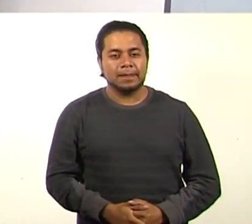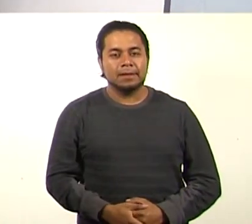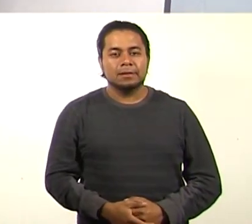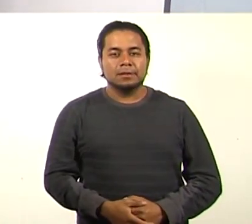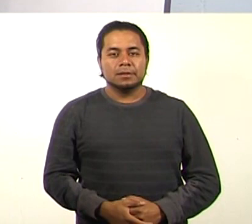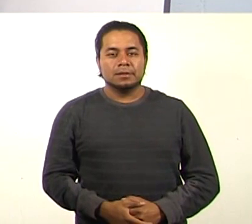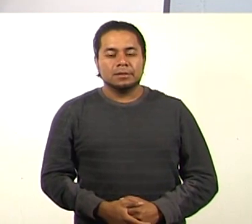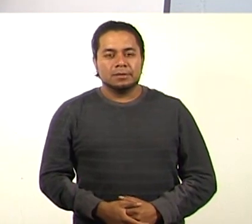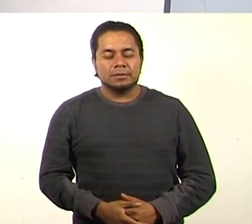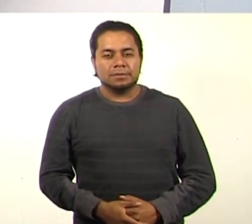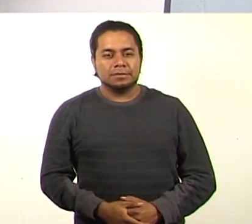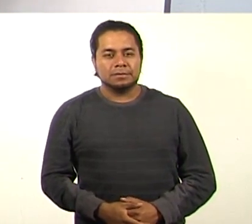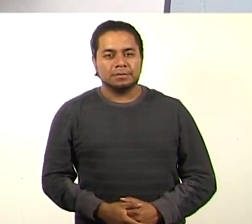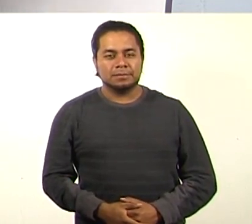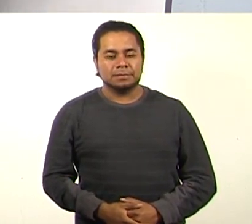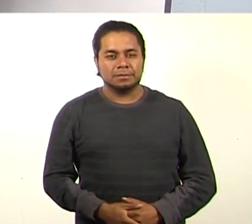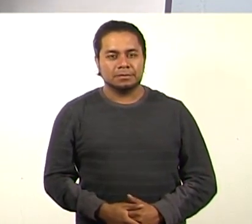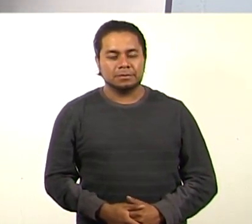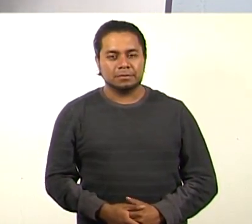Bueno.